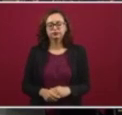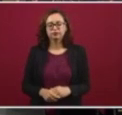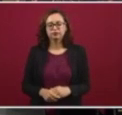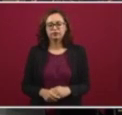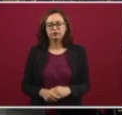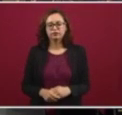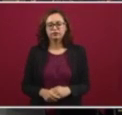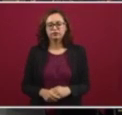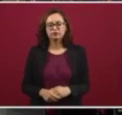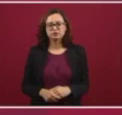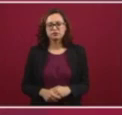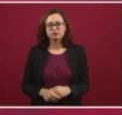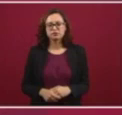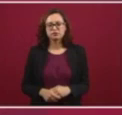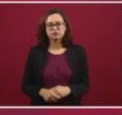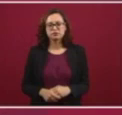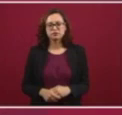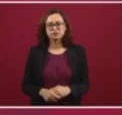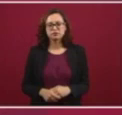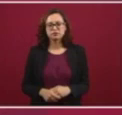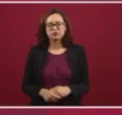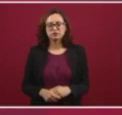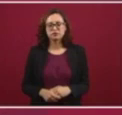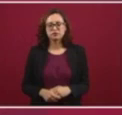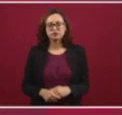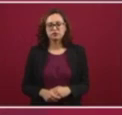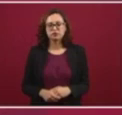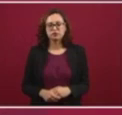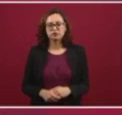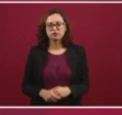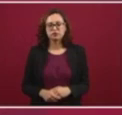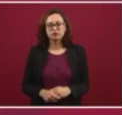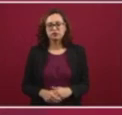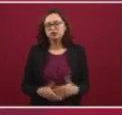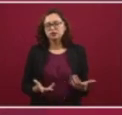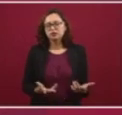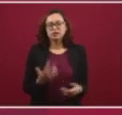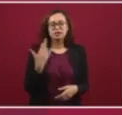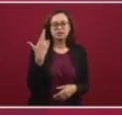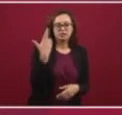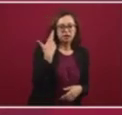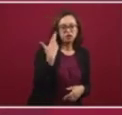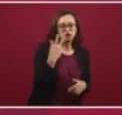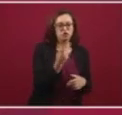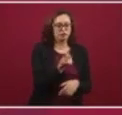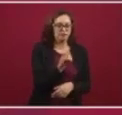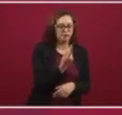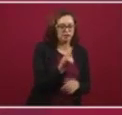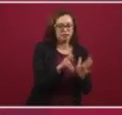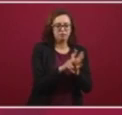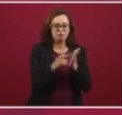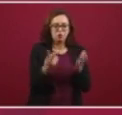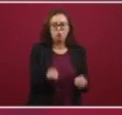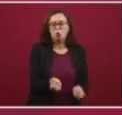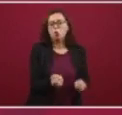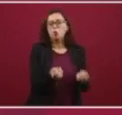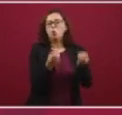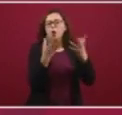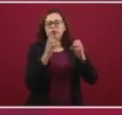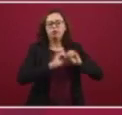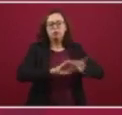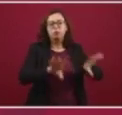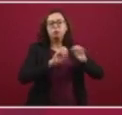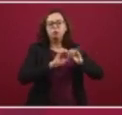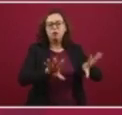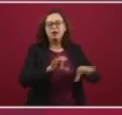¿cuánto tiempo en radio, en televisión, cuántos espacios en periódicos para el sargazo? ¿Y